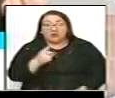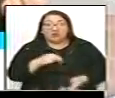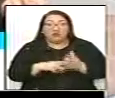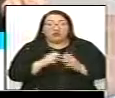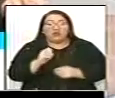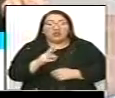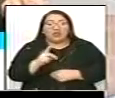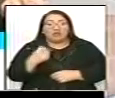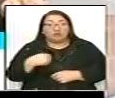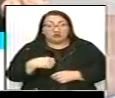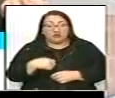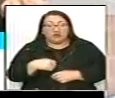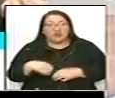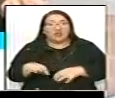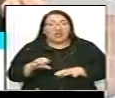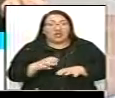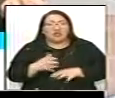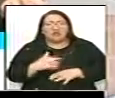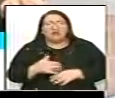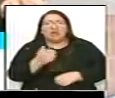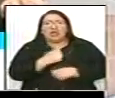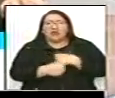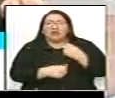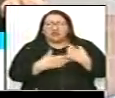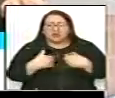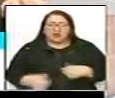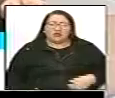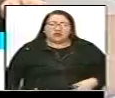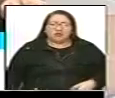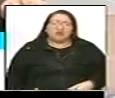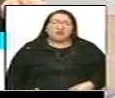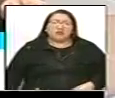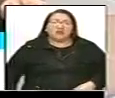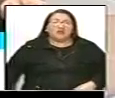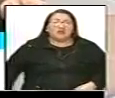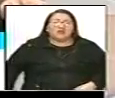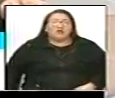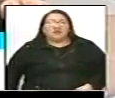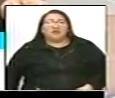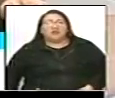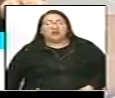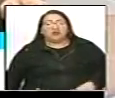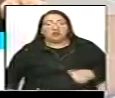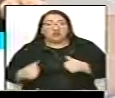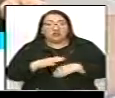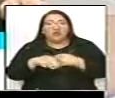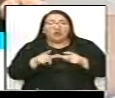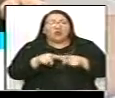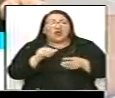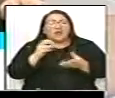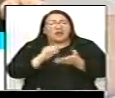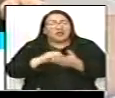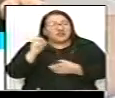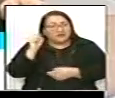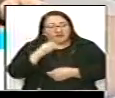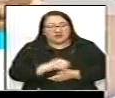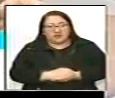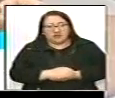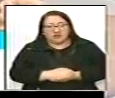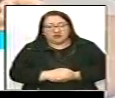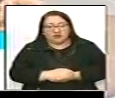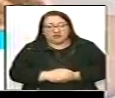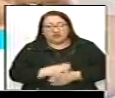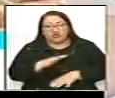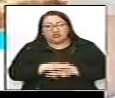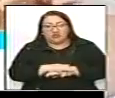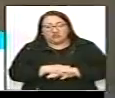la Municipalidad ha realizado ya desde el año pasado y continúa el reconocimiento de puntos críticos en lo que